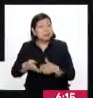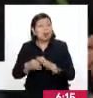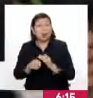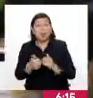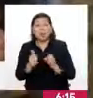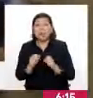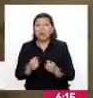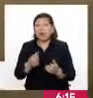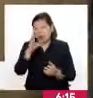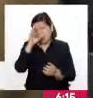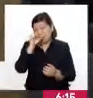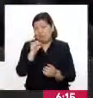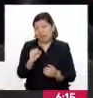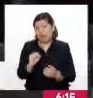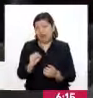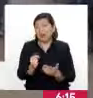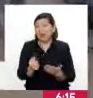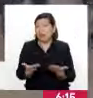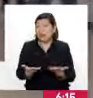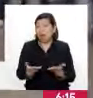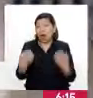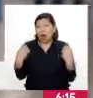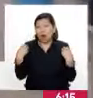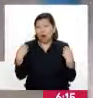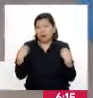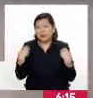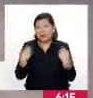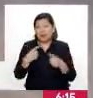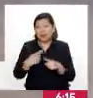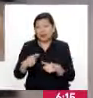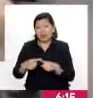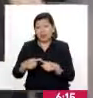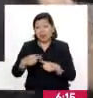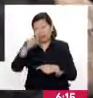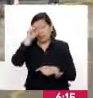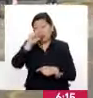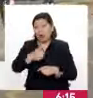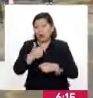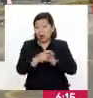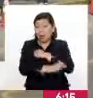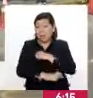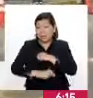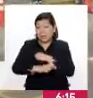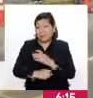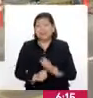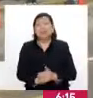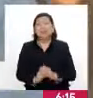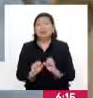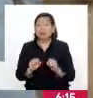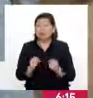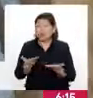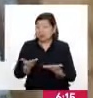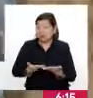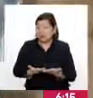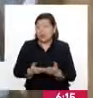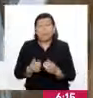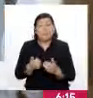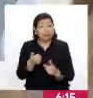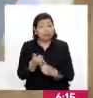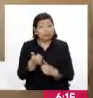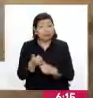el extranjero por la cancillería a través de las oficinas consulares del Perú en el exterior según los argumentos de esta Norma El Perú